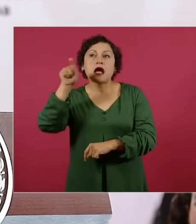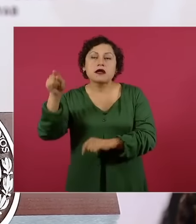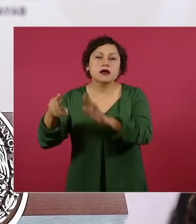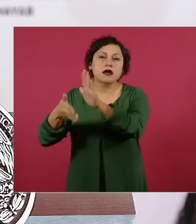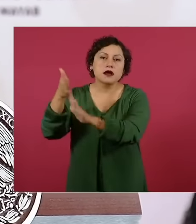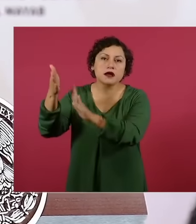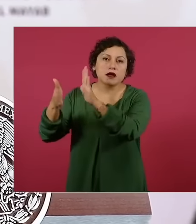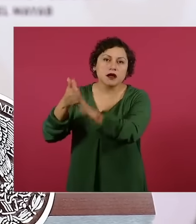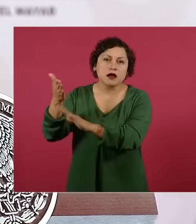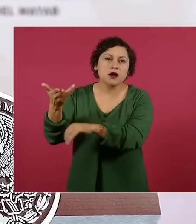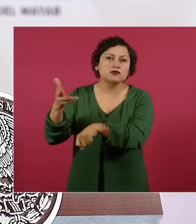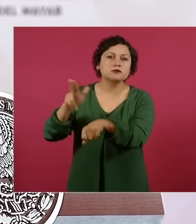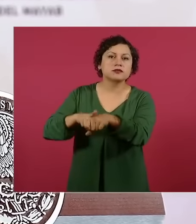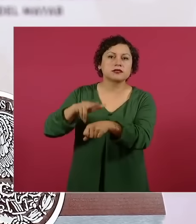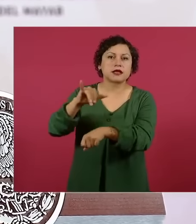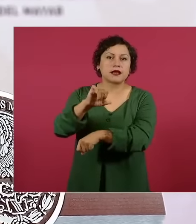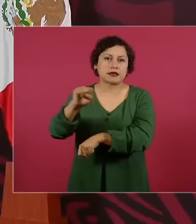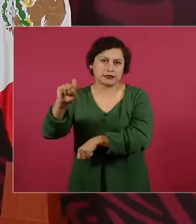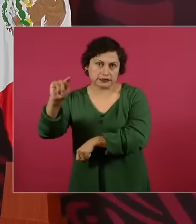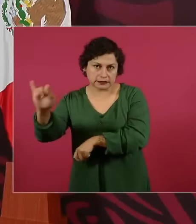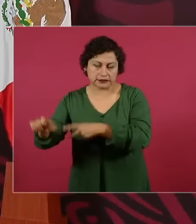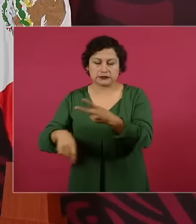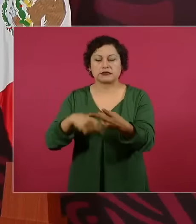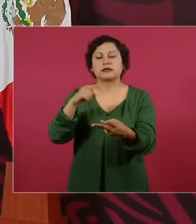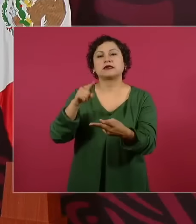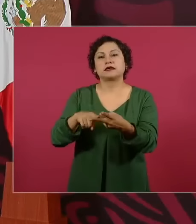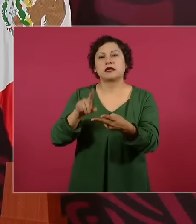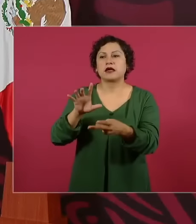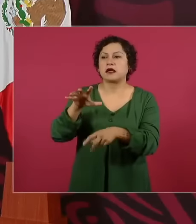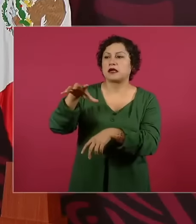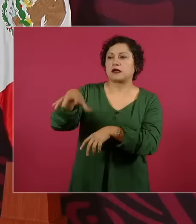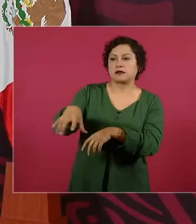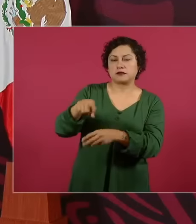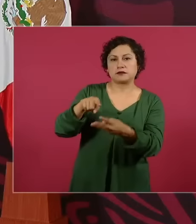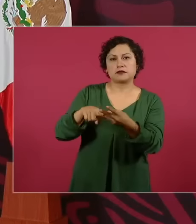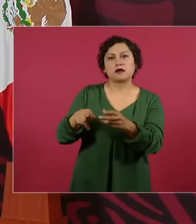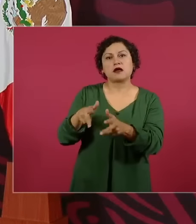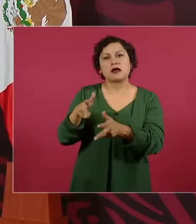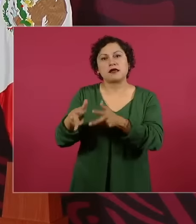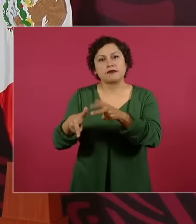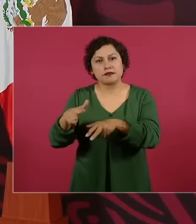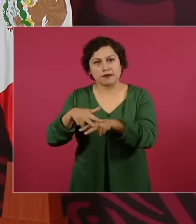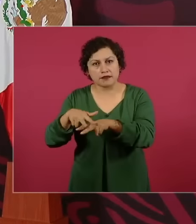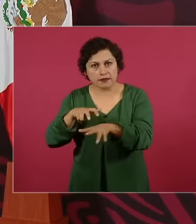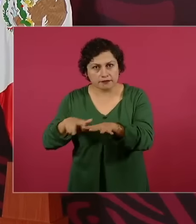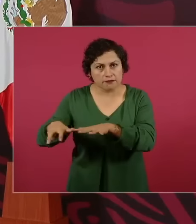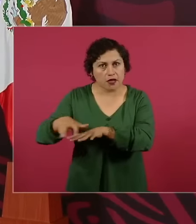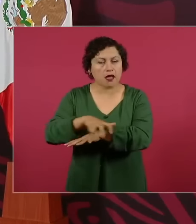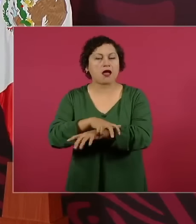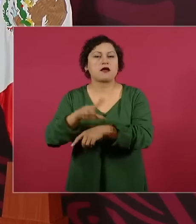un cuartel, el Tren Maya, un aeropuerto.